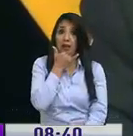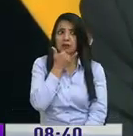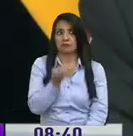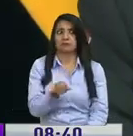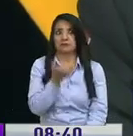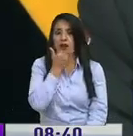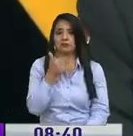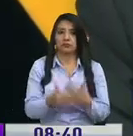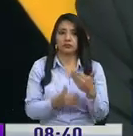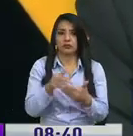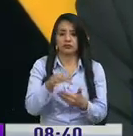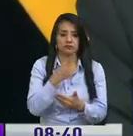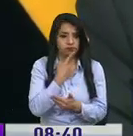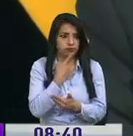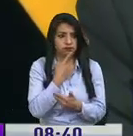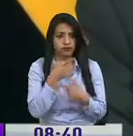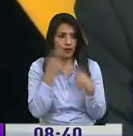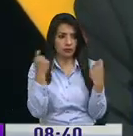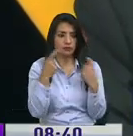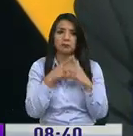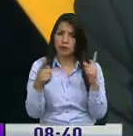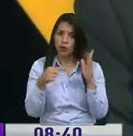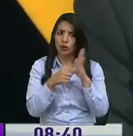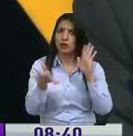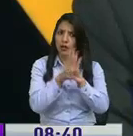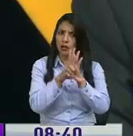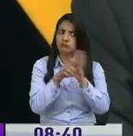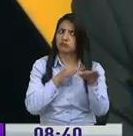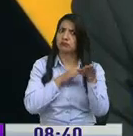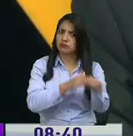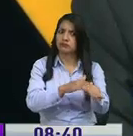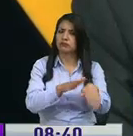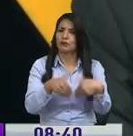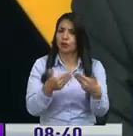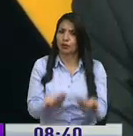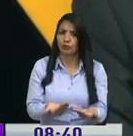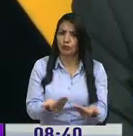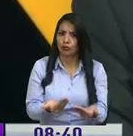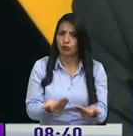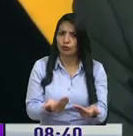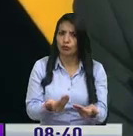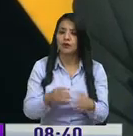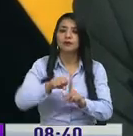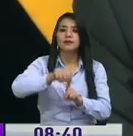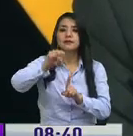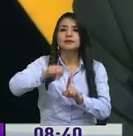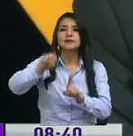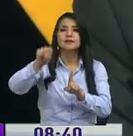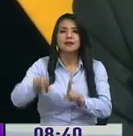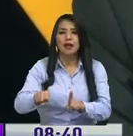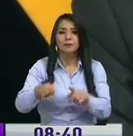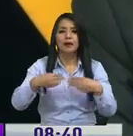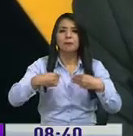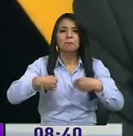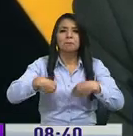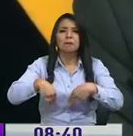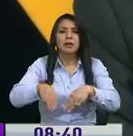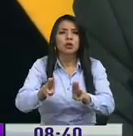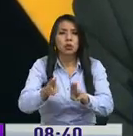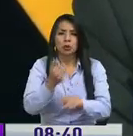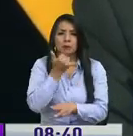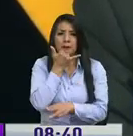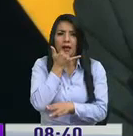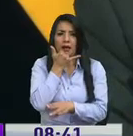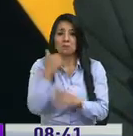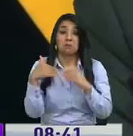en esta vez de un fraude legal a través de un sistema perverso en donde se